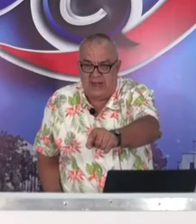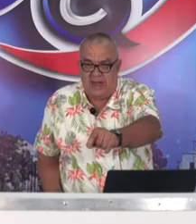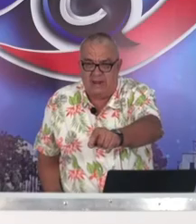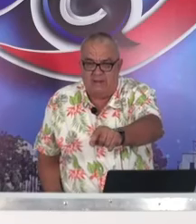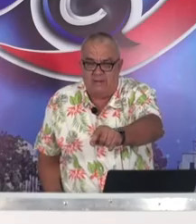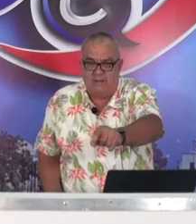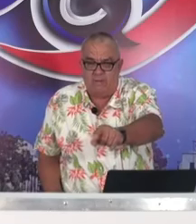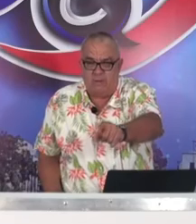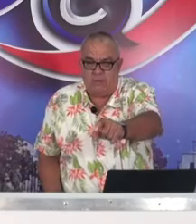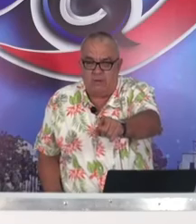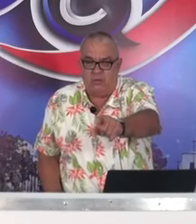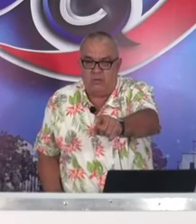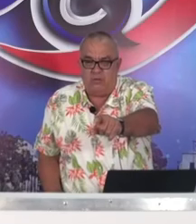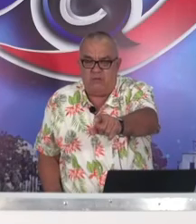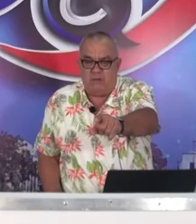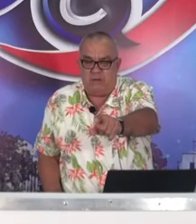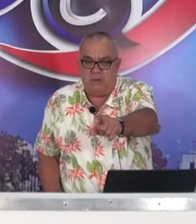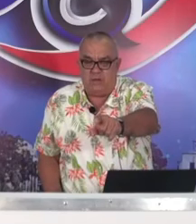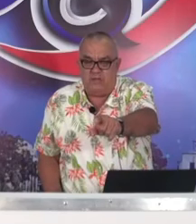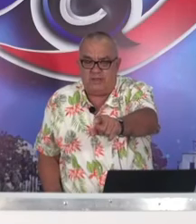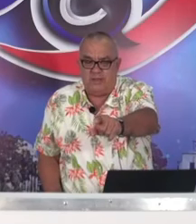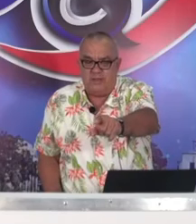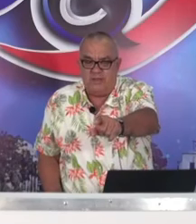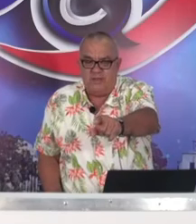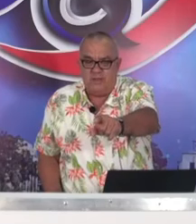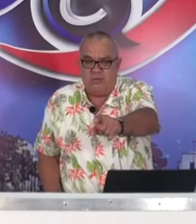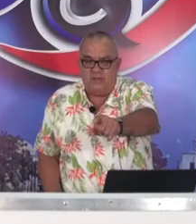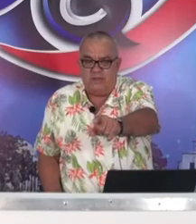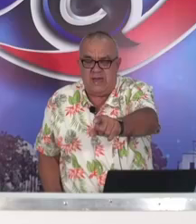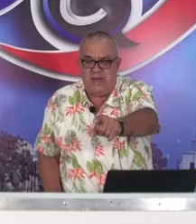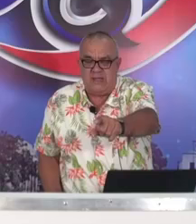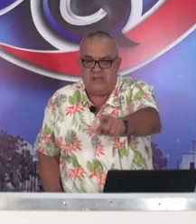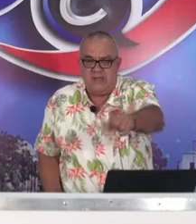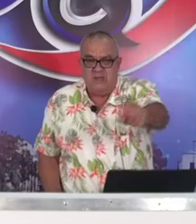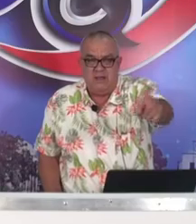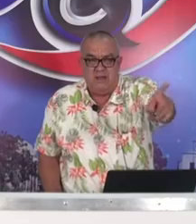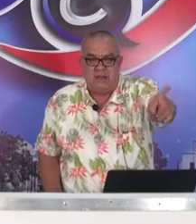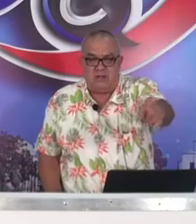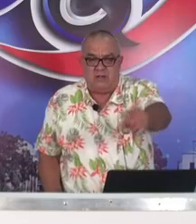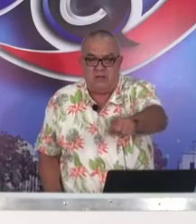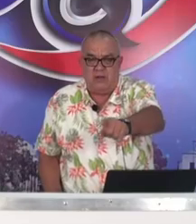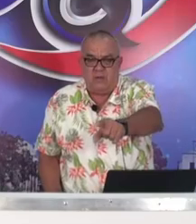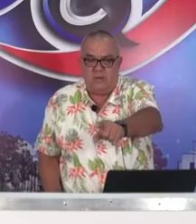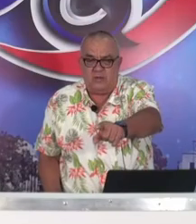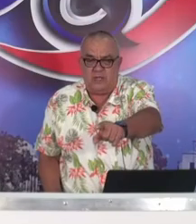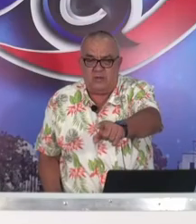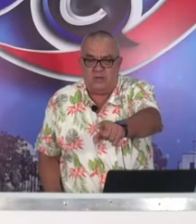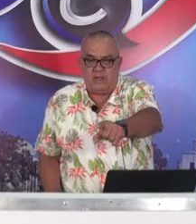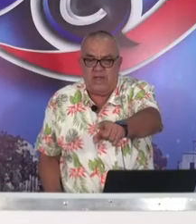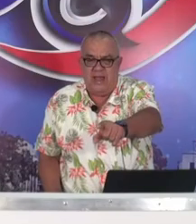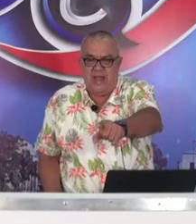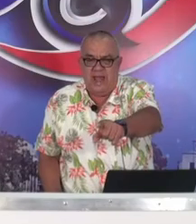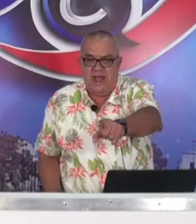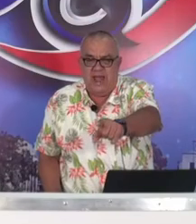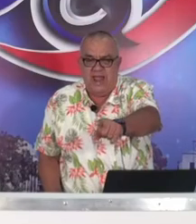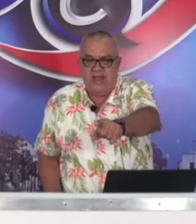escondan la cara, porque fueron unos vividores y unos desleales que traicionaron la confianza de la